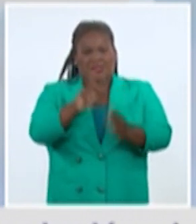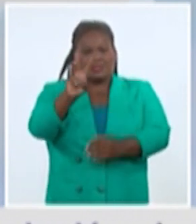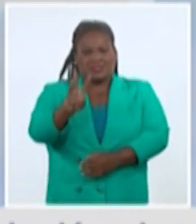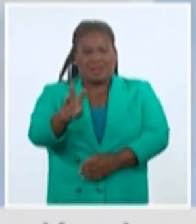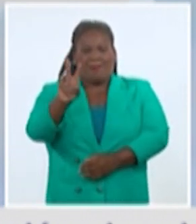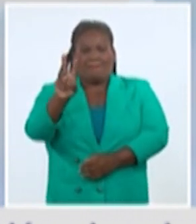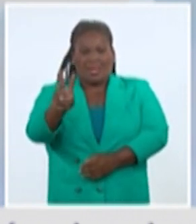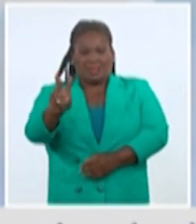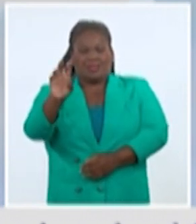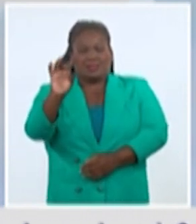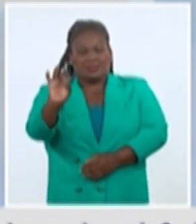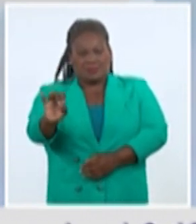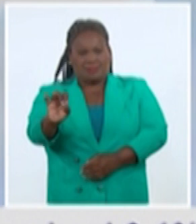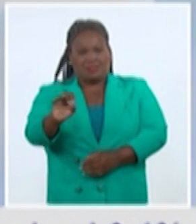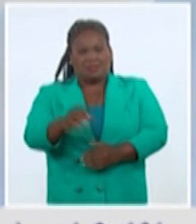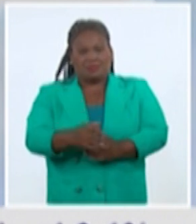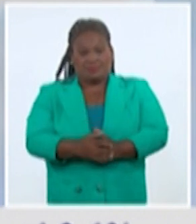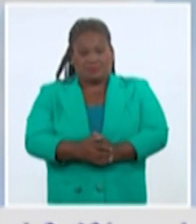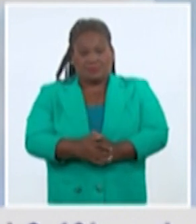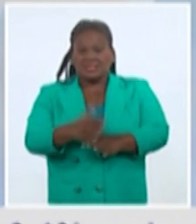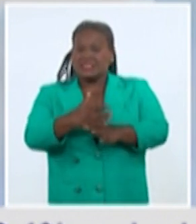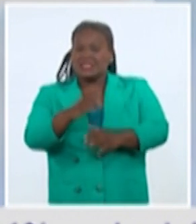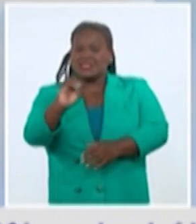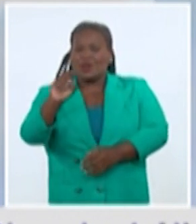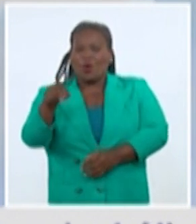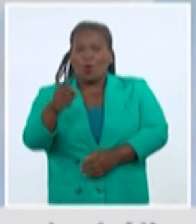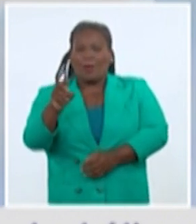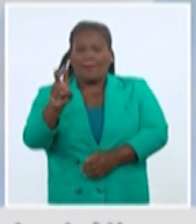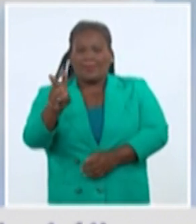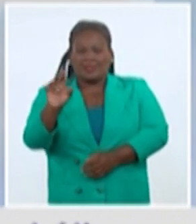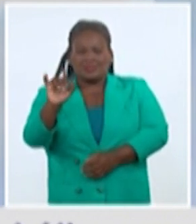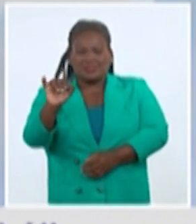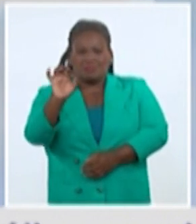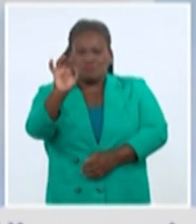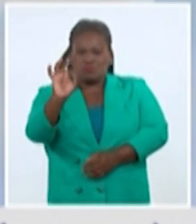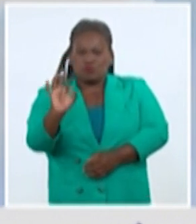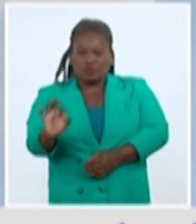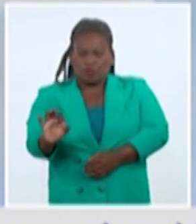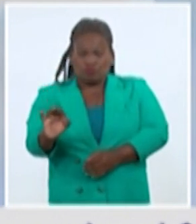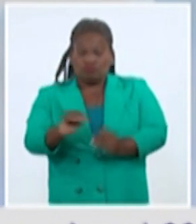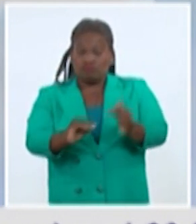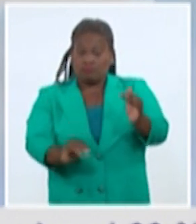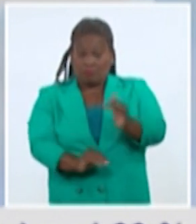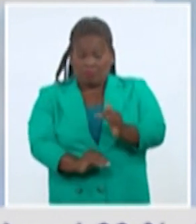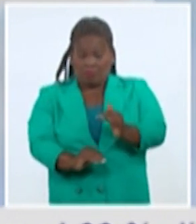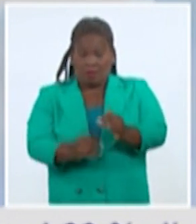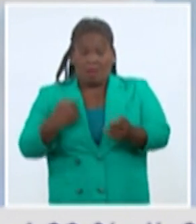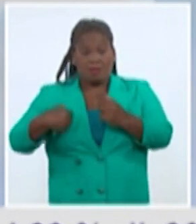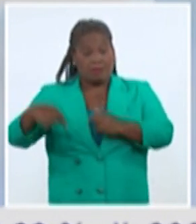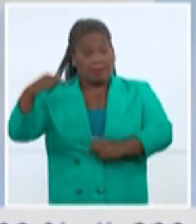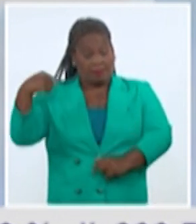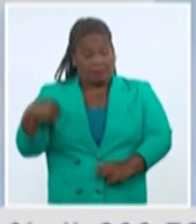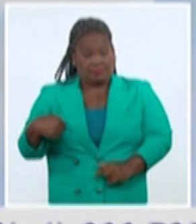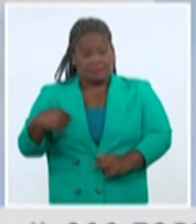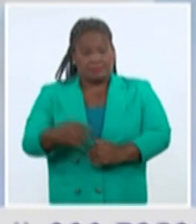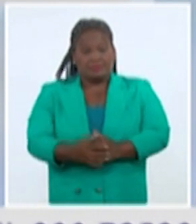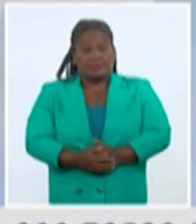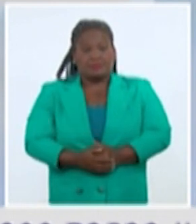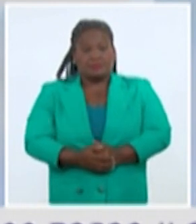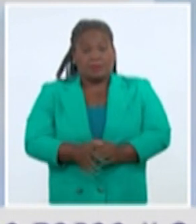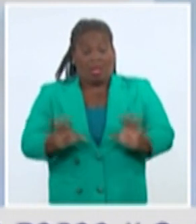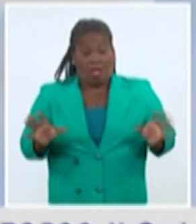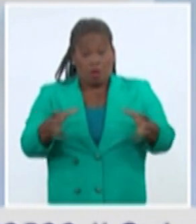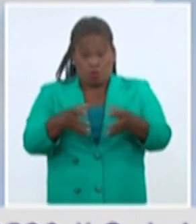5.327, que es el 0,6%, cifra inferior a la que dimos en el día de ayer. Y de ellos,